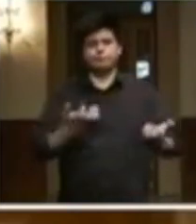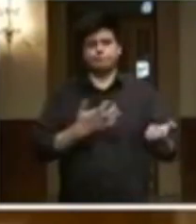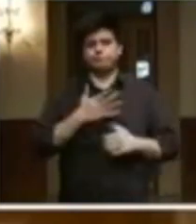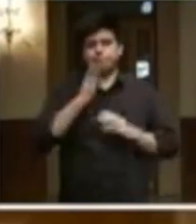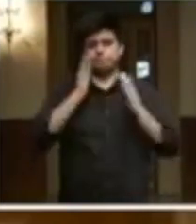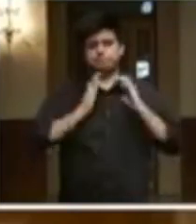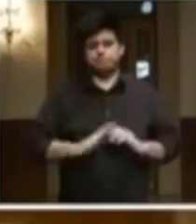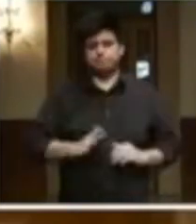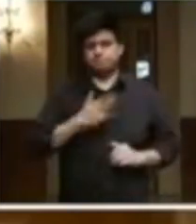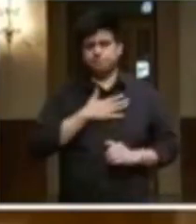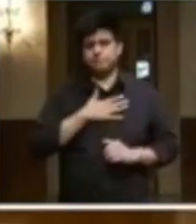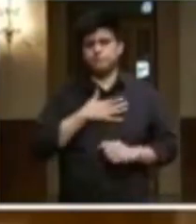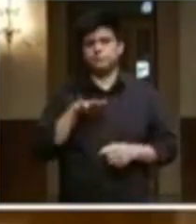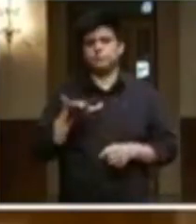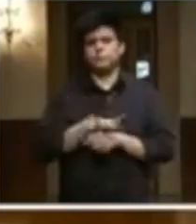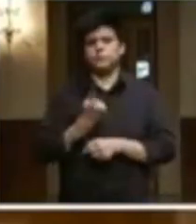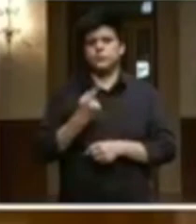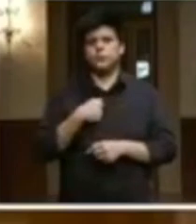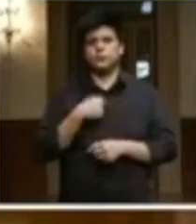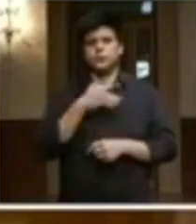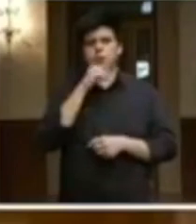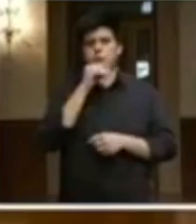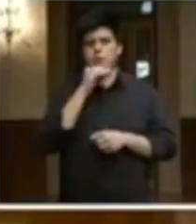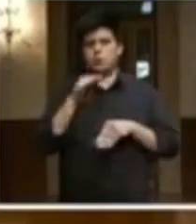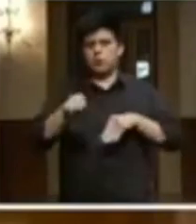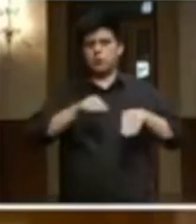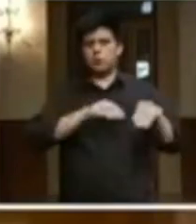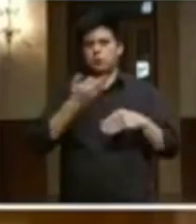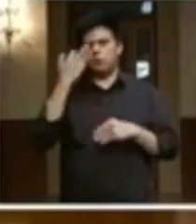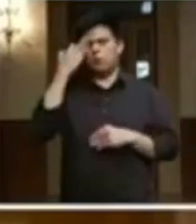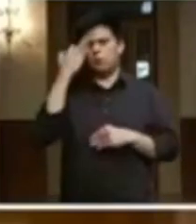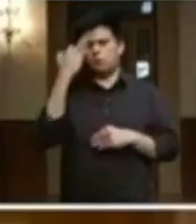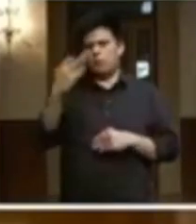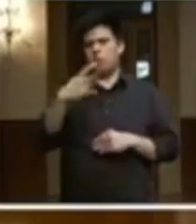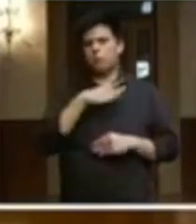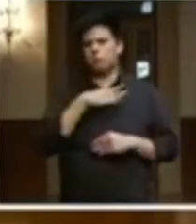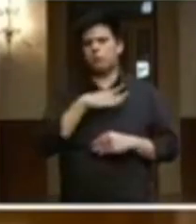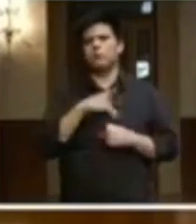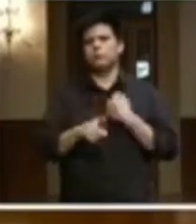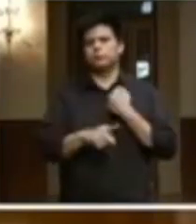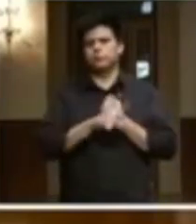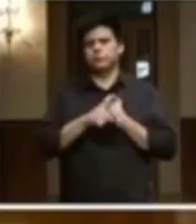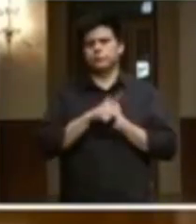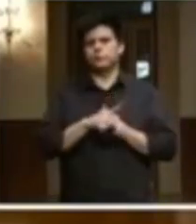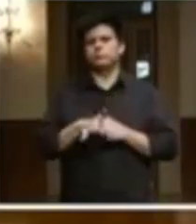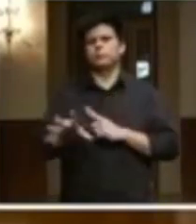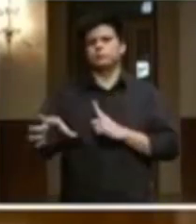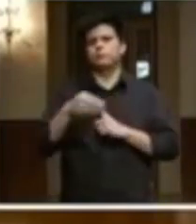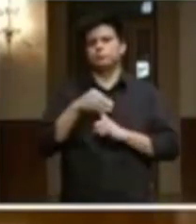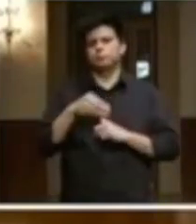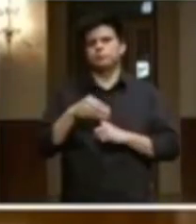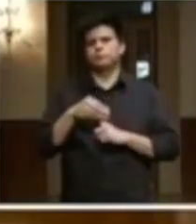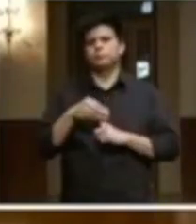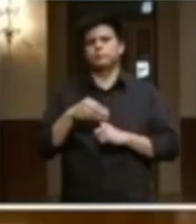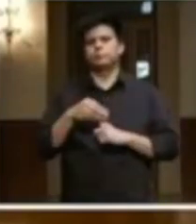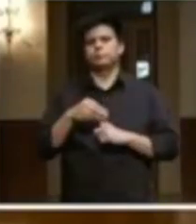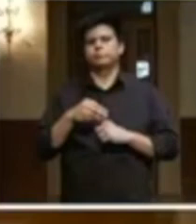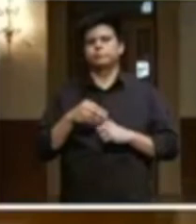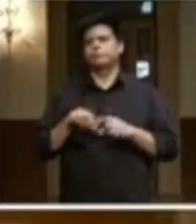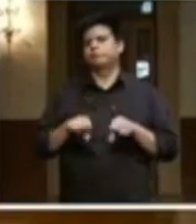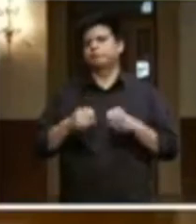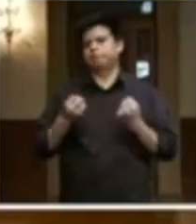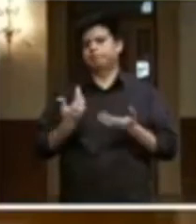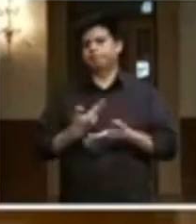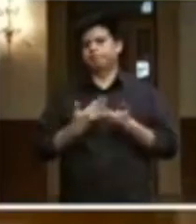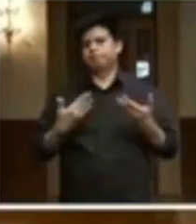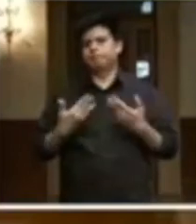estar inmovilizado durante tanto tiempo, pues te crea ese tipo de contracturas, ¿verdad? Entonces, es más